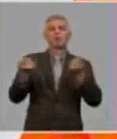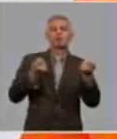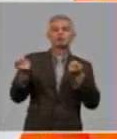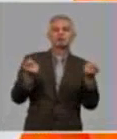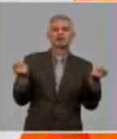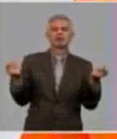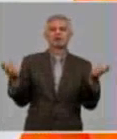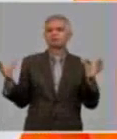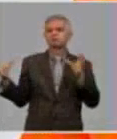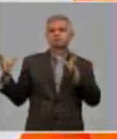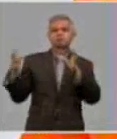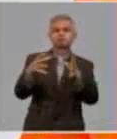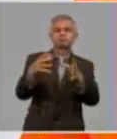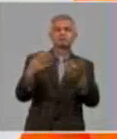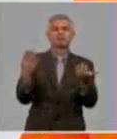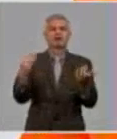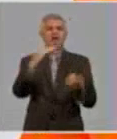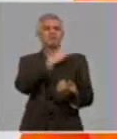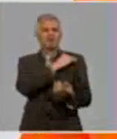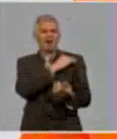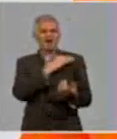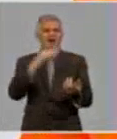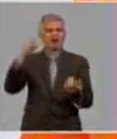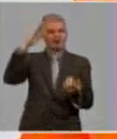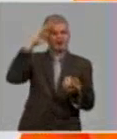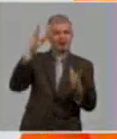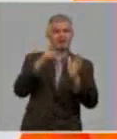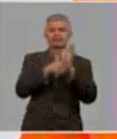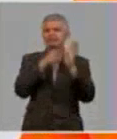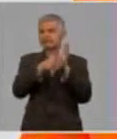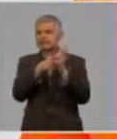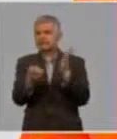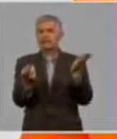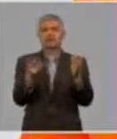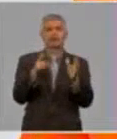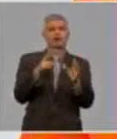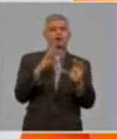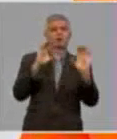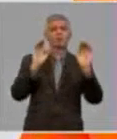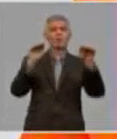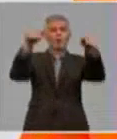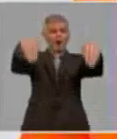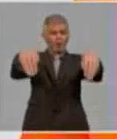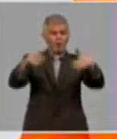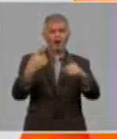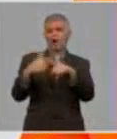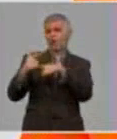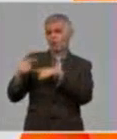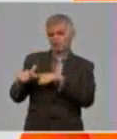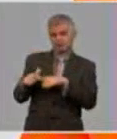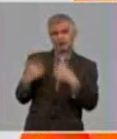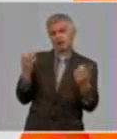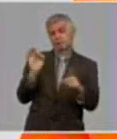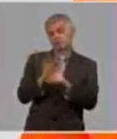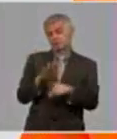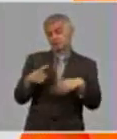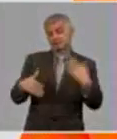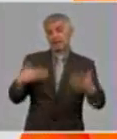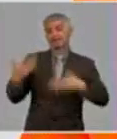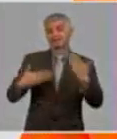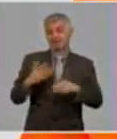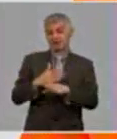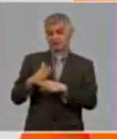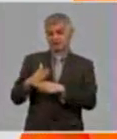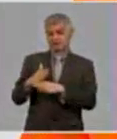del MININ, que se hacen por tren y por ómnibus vinculado al reinicio de algunas actividades de estos. Se mantendrán cerradas